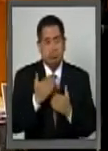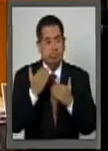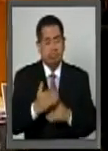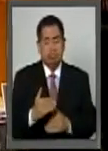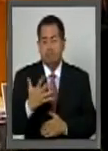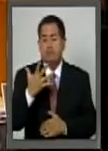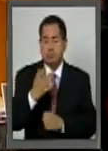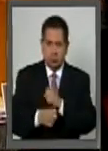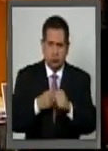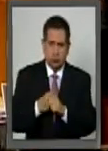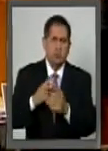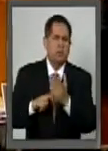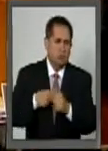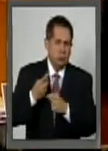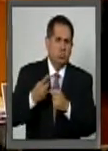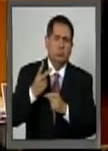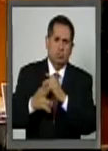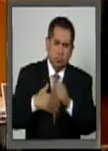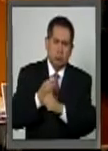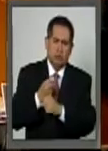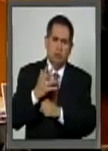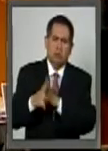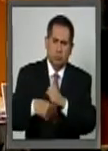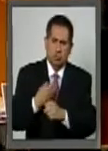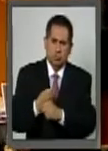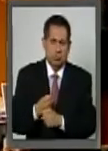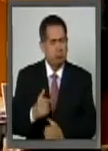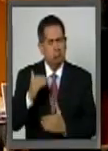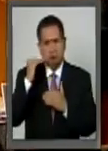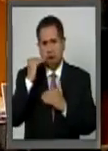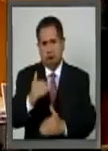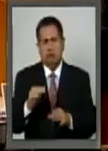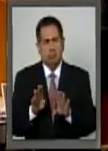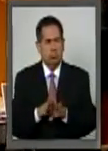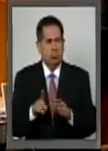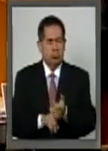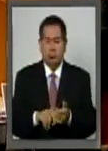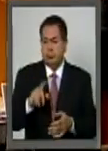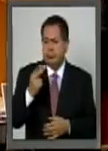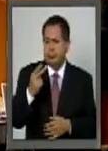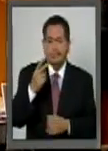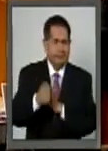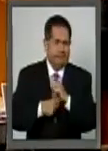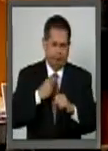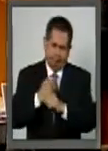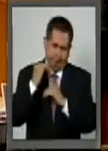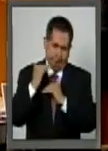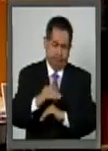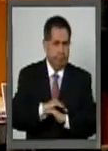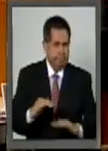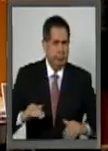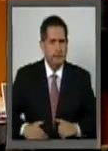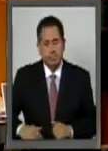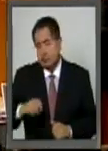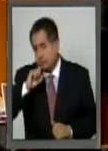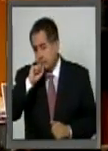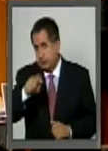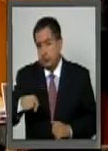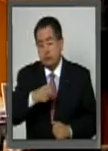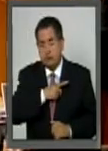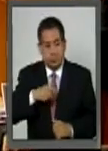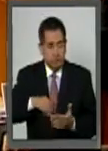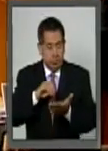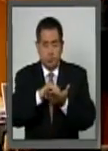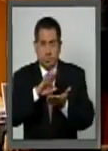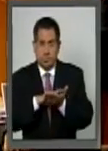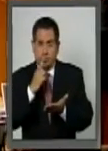años renovables por periodos sucesivos iguales hasta un máximo de 25 años. Se establece también que los registros